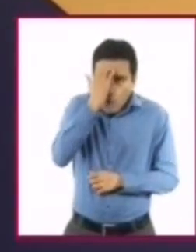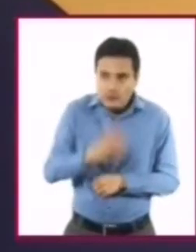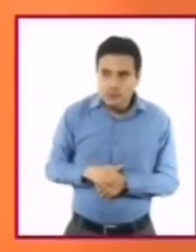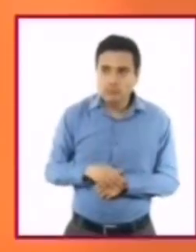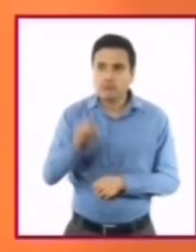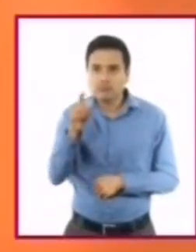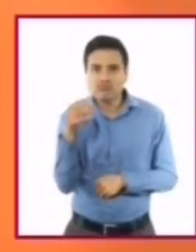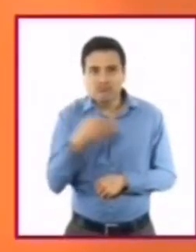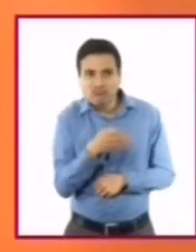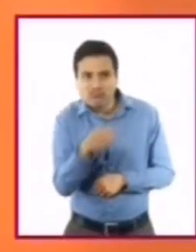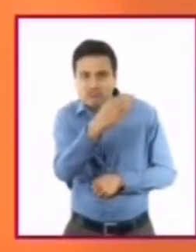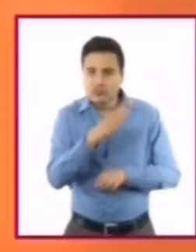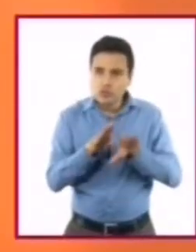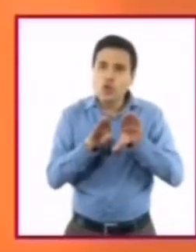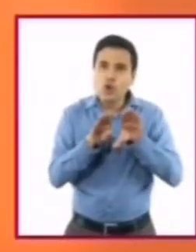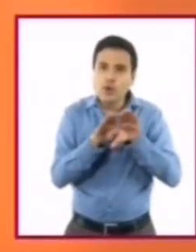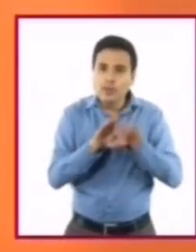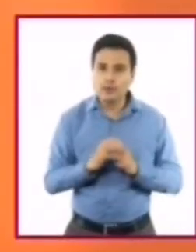seguir?